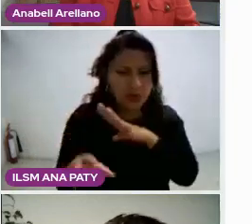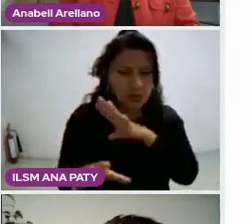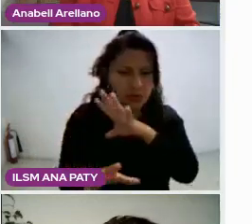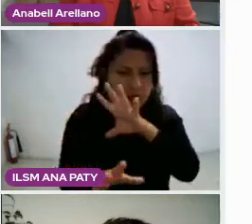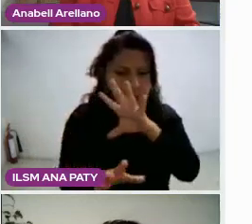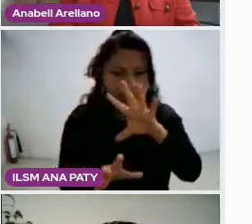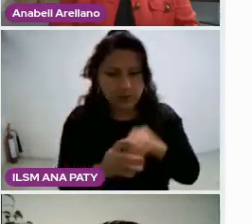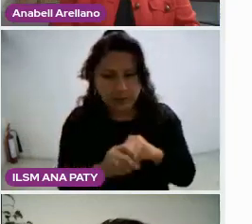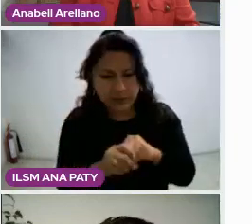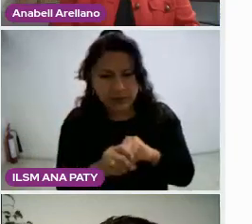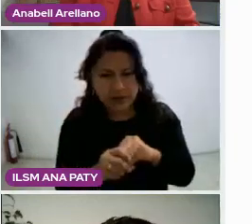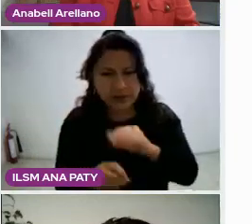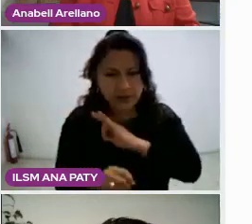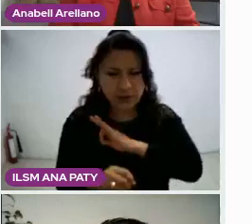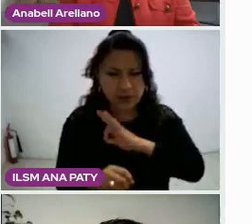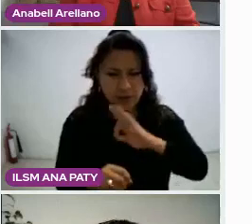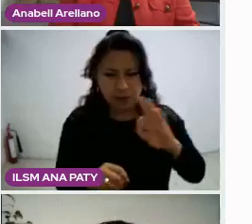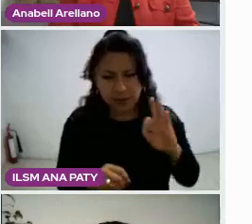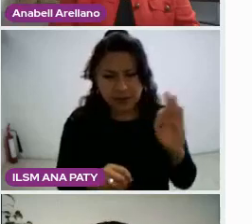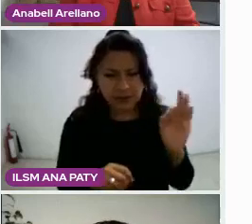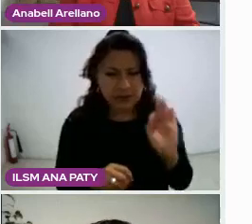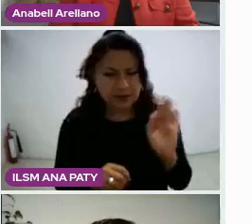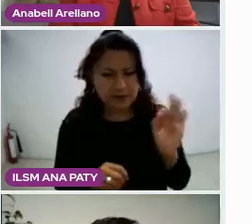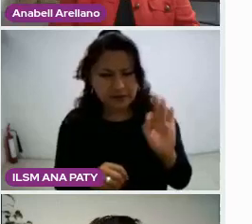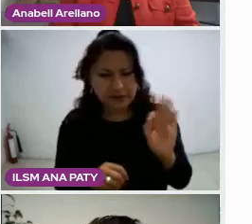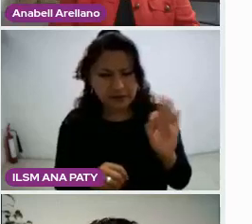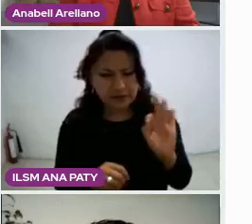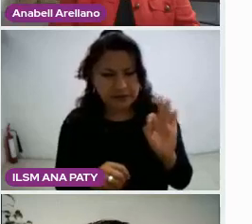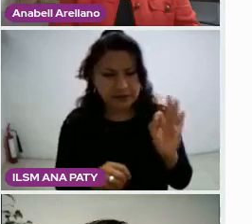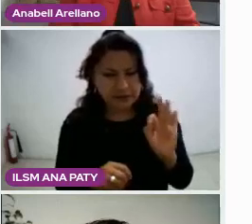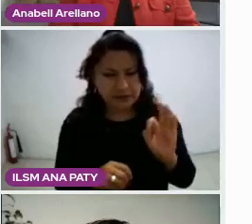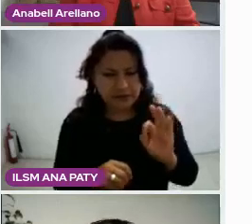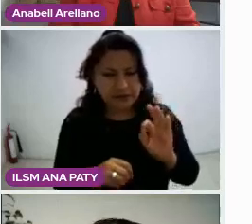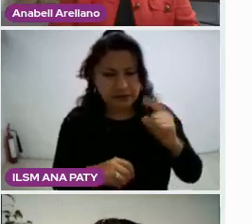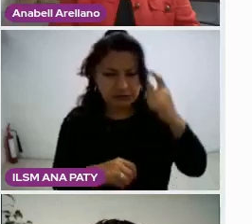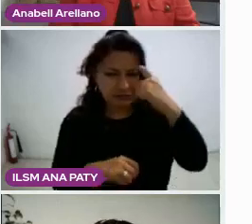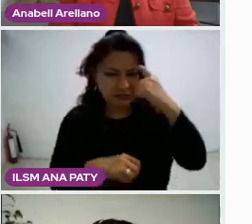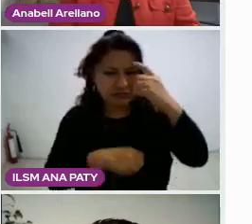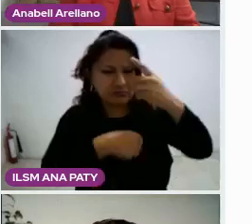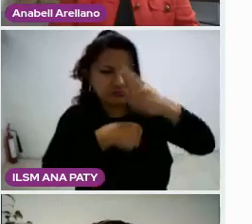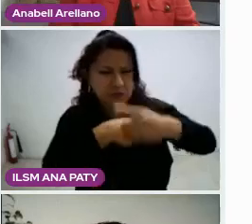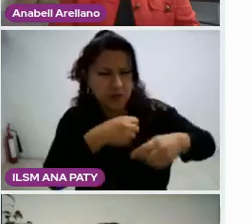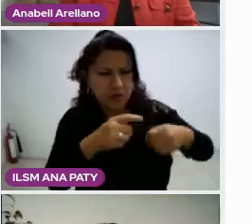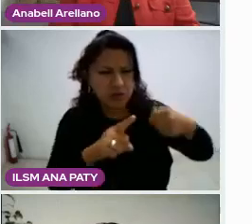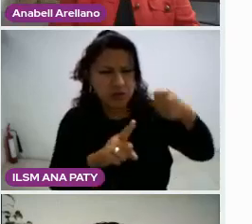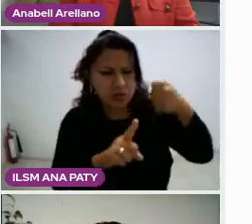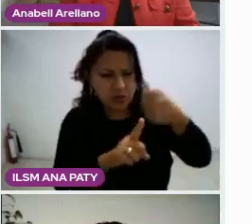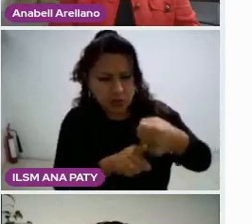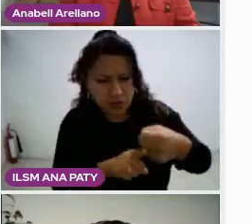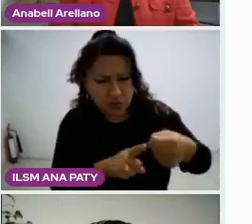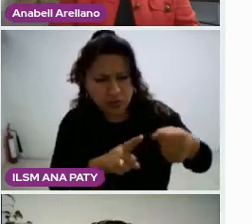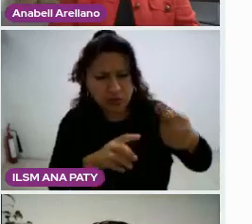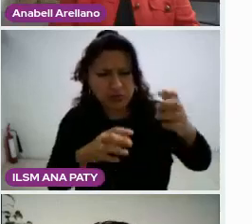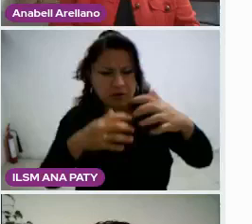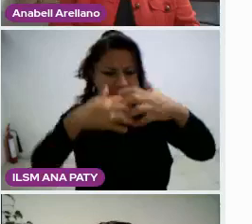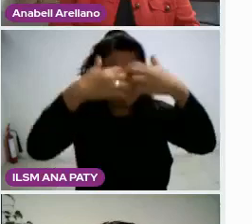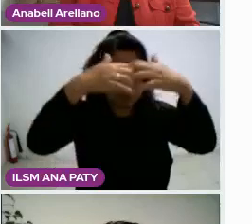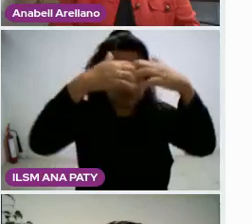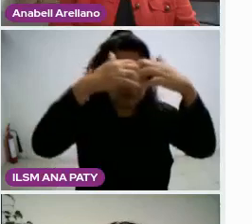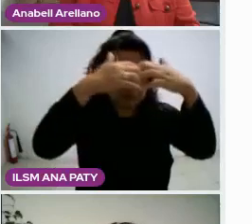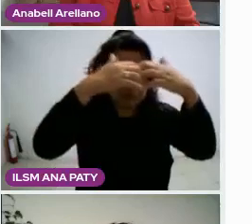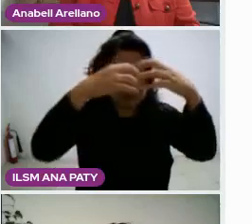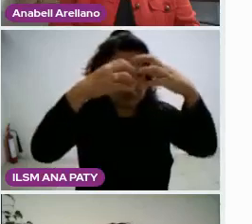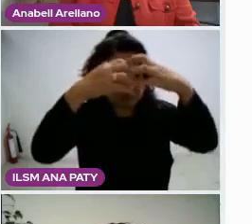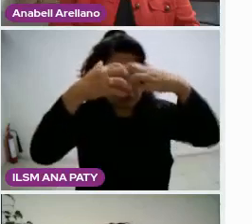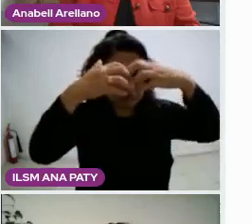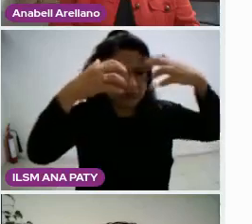una alteración por trauma craneoencefálico, por un tumor cerebral, por ejemplo, por a lo mejor